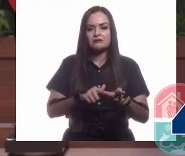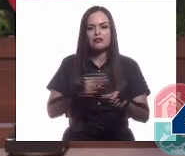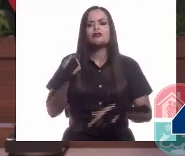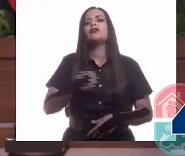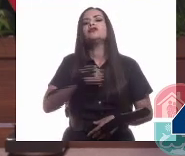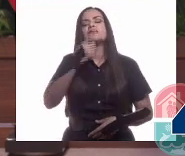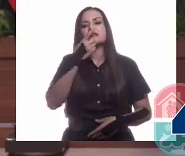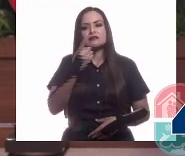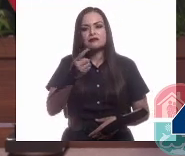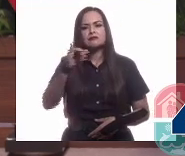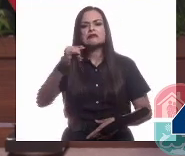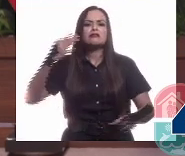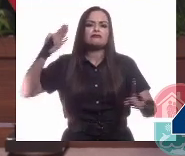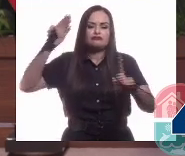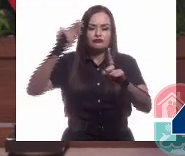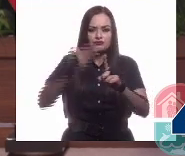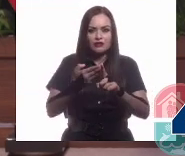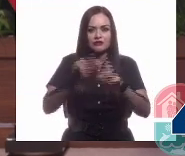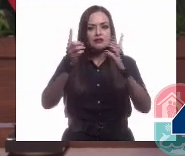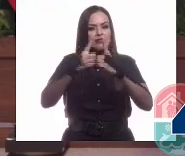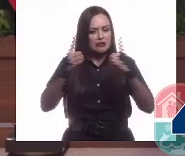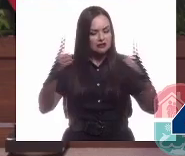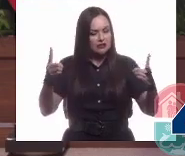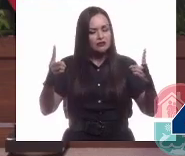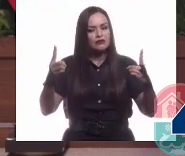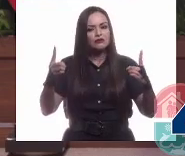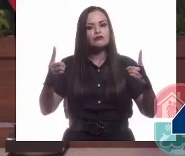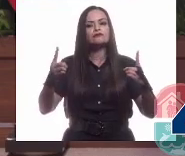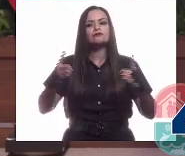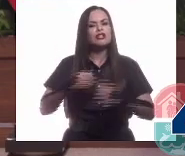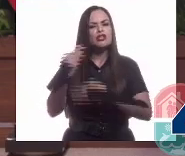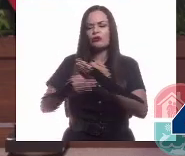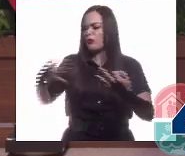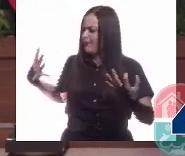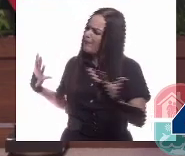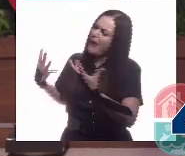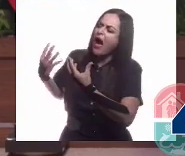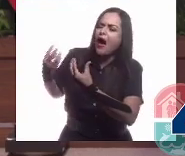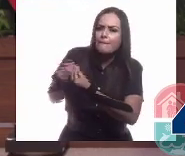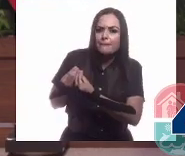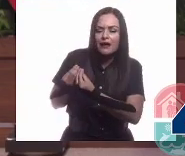propósito: alcanzaremos el desarrollo y no dejaremos a nadie atrás.